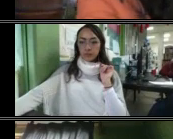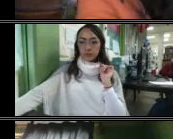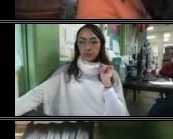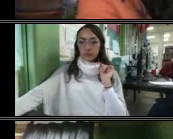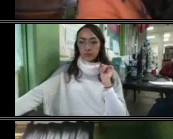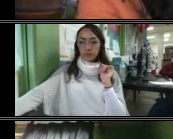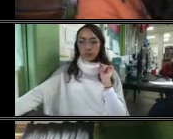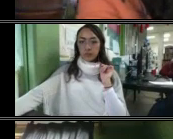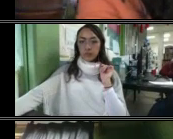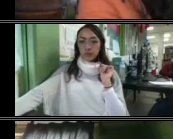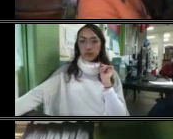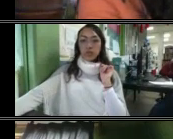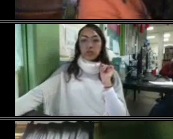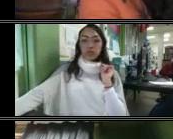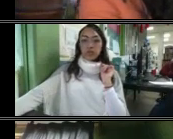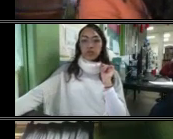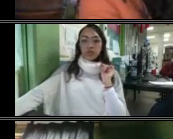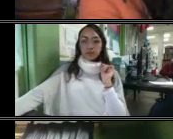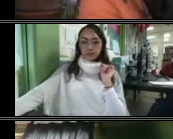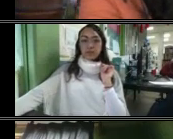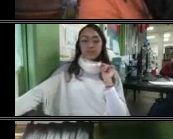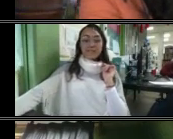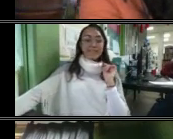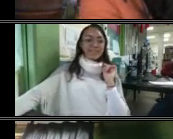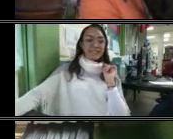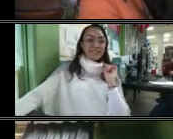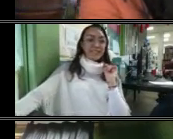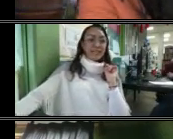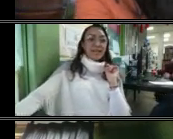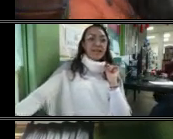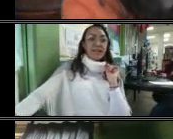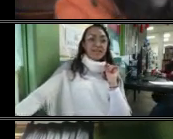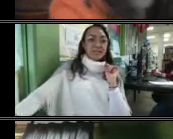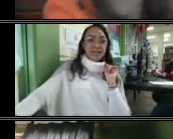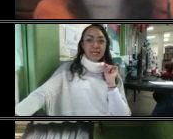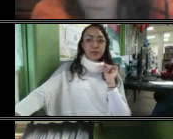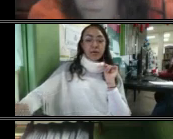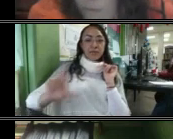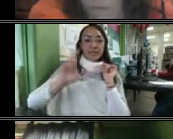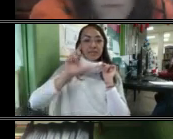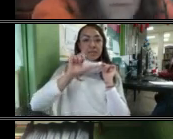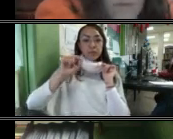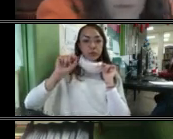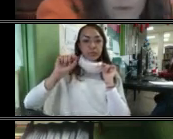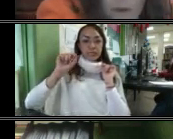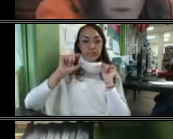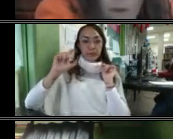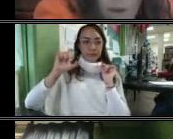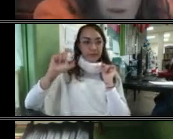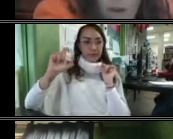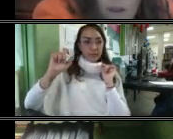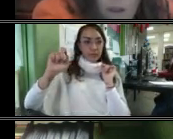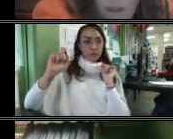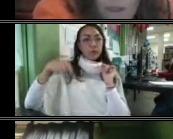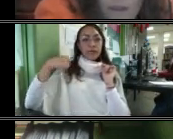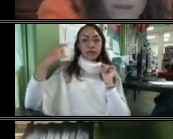siguiente asesor. Sí, gracias. Les voy a mandar capturitas de